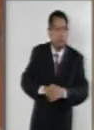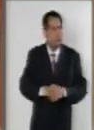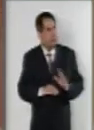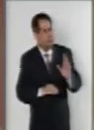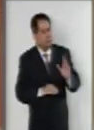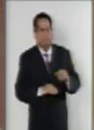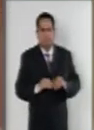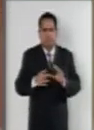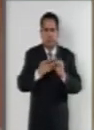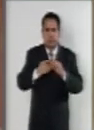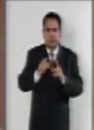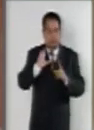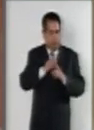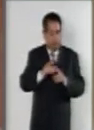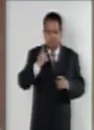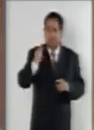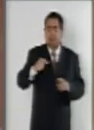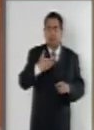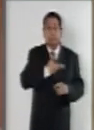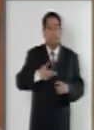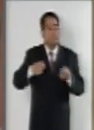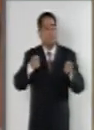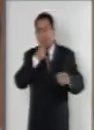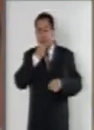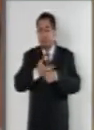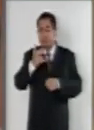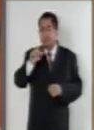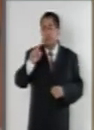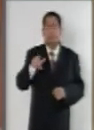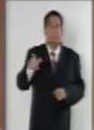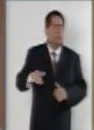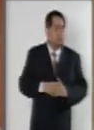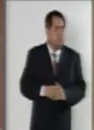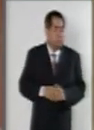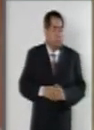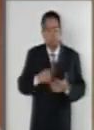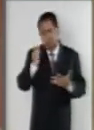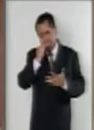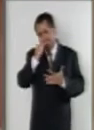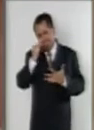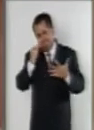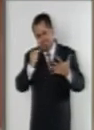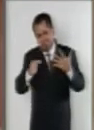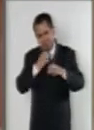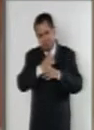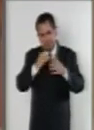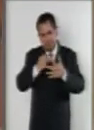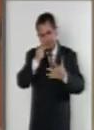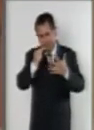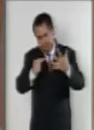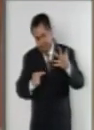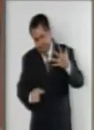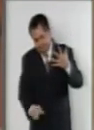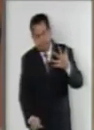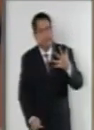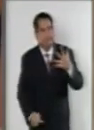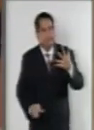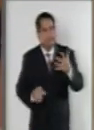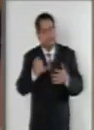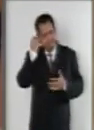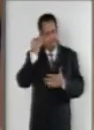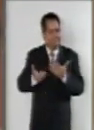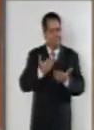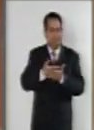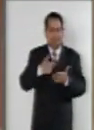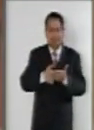La comisión intersecretarial la preside el secretario de Hacienda. Son muchas más cosas que contiene esta